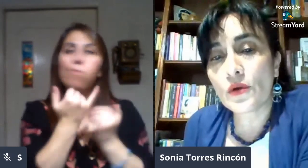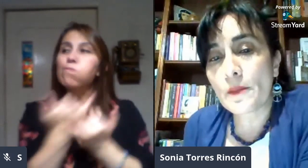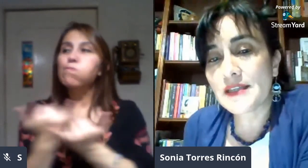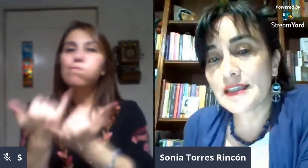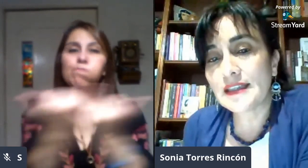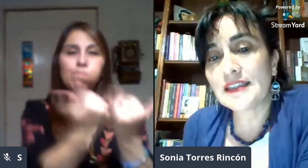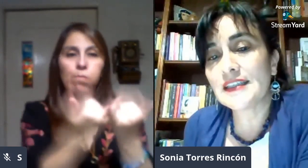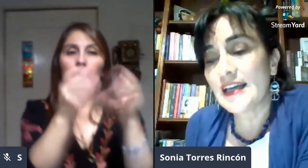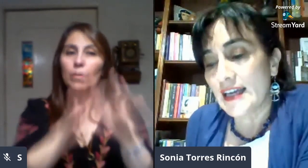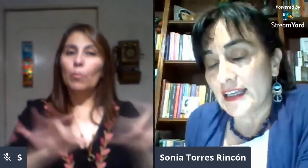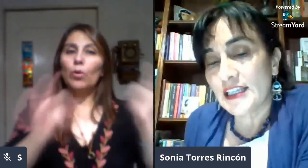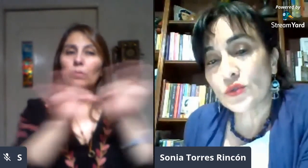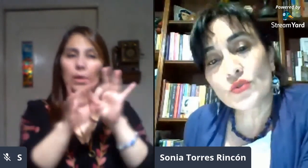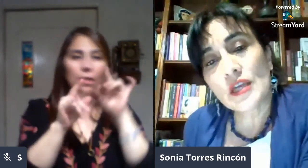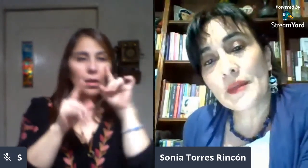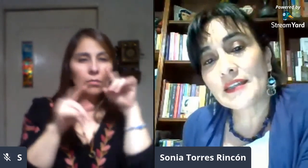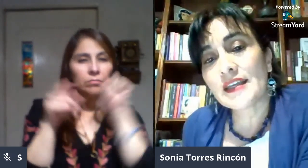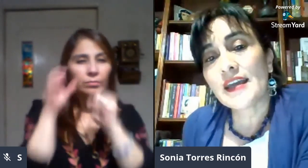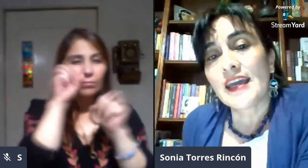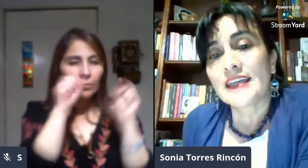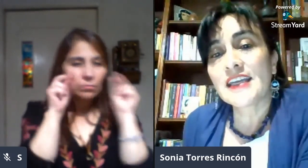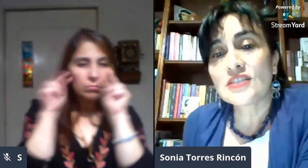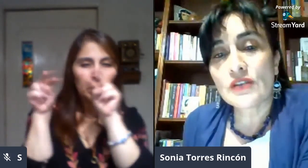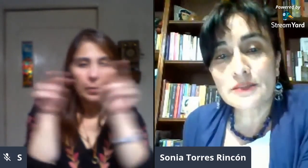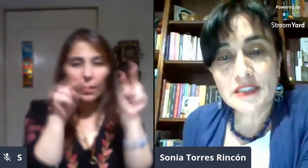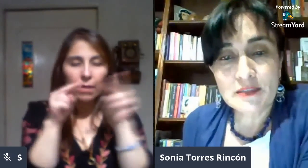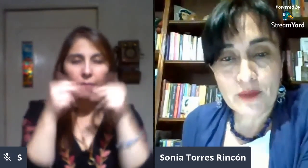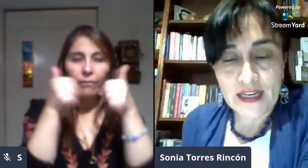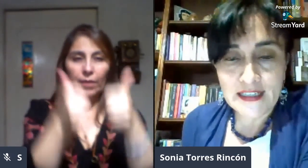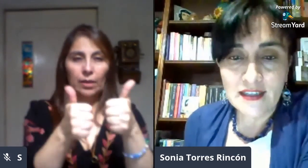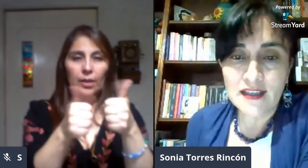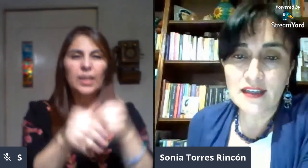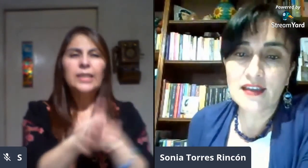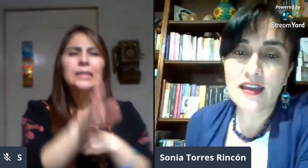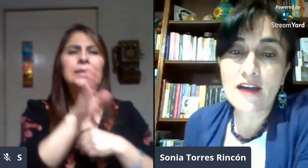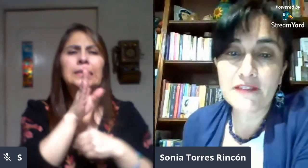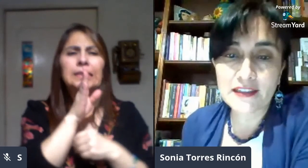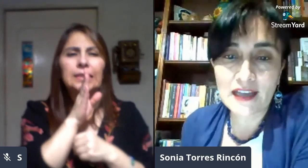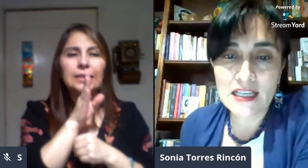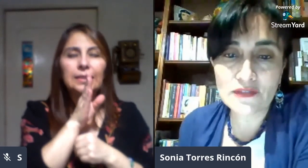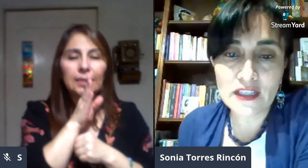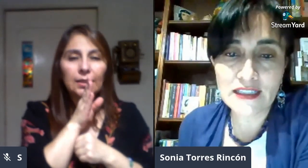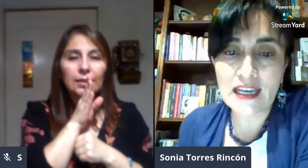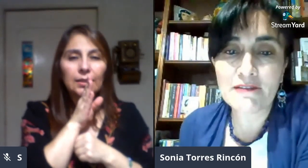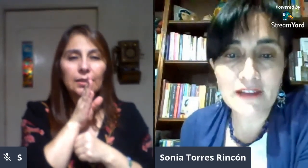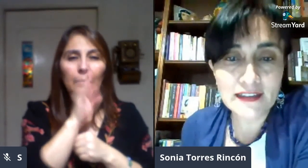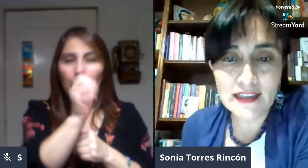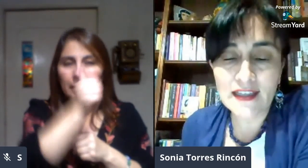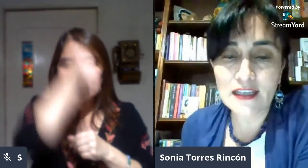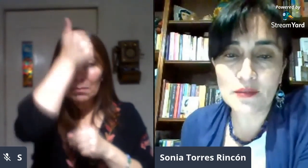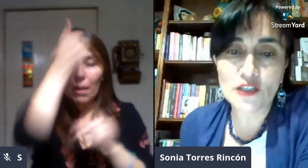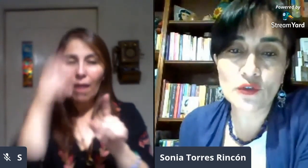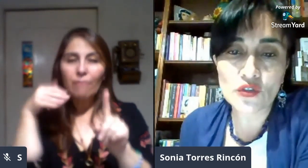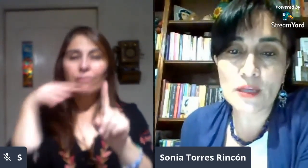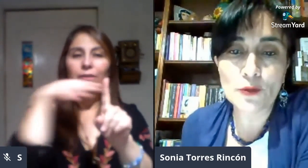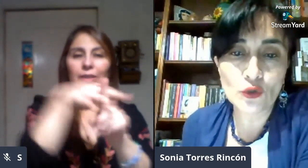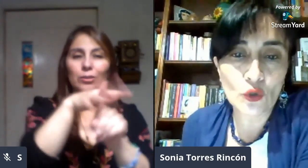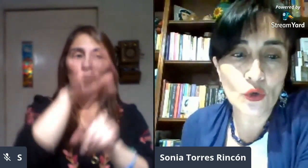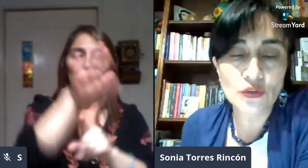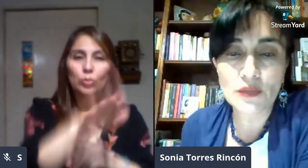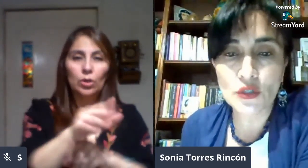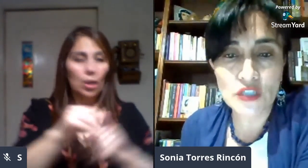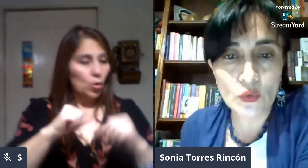mirada un poco más detenida, y es justamente quiénes son las principales afectadas frente a la falta de elementos y